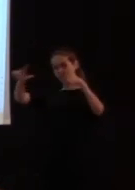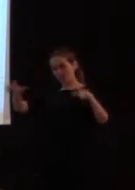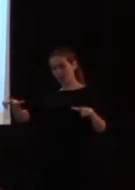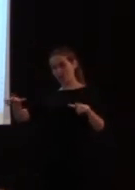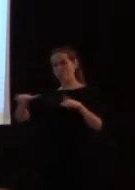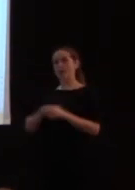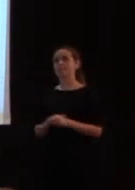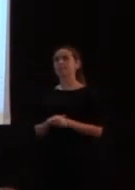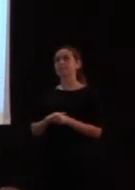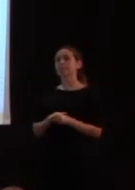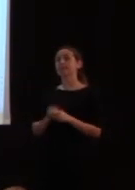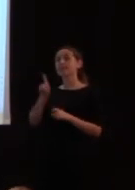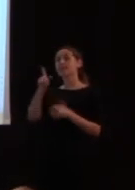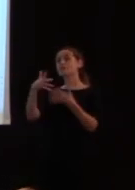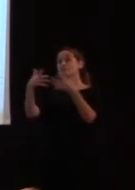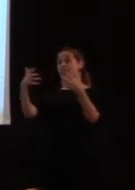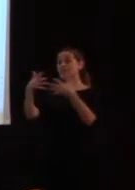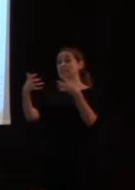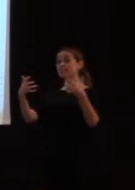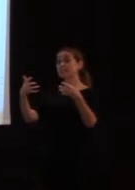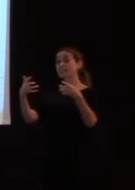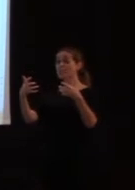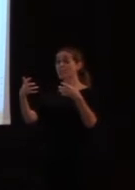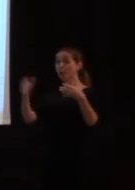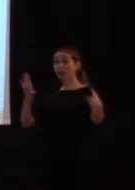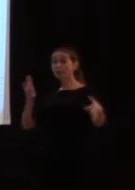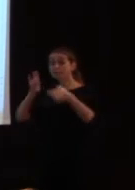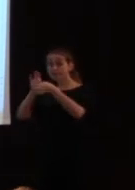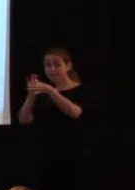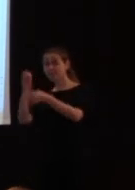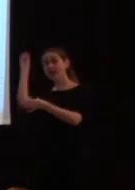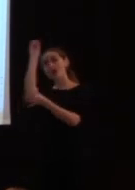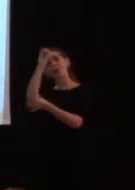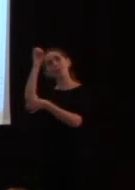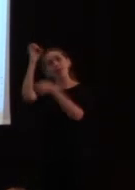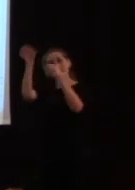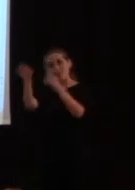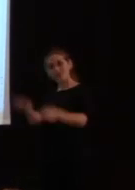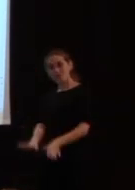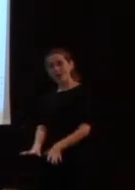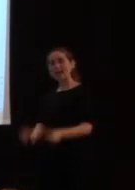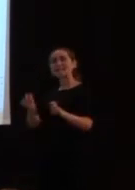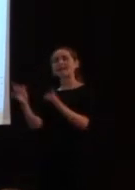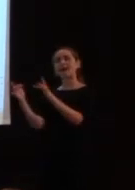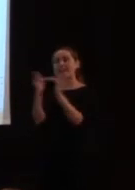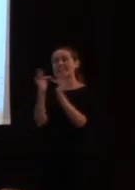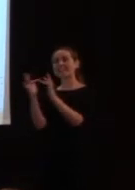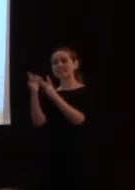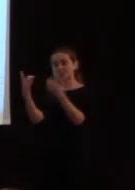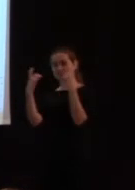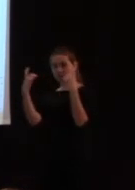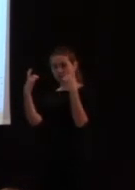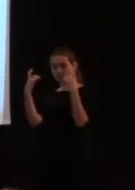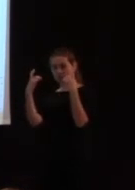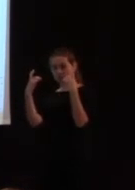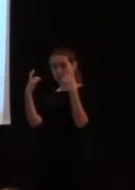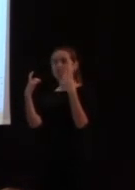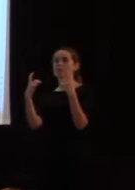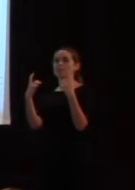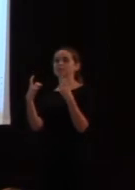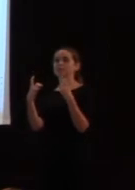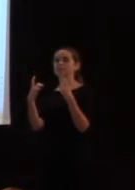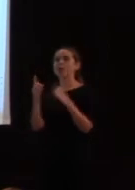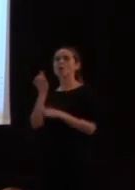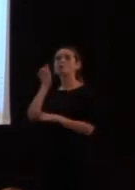un artículo que se basa en esta idea de la interacción entre los alumnos, que es de una profesora,